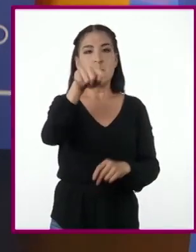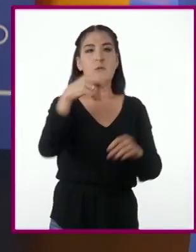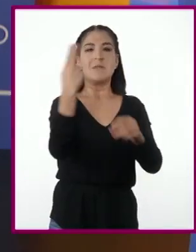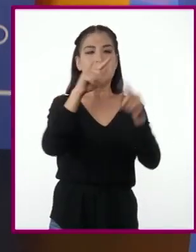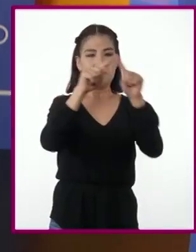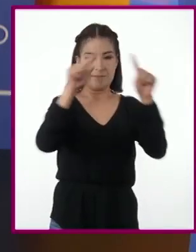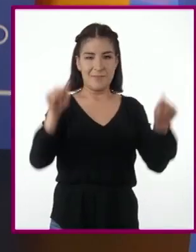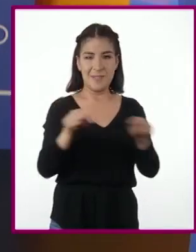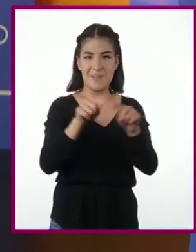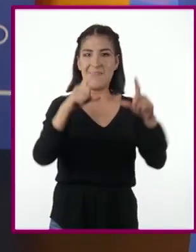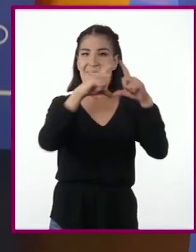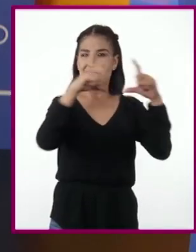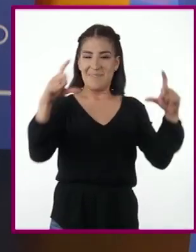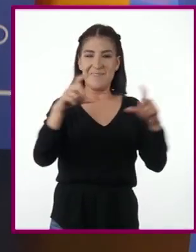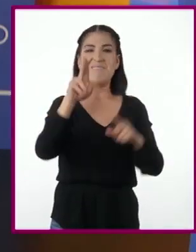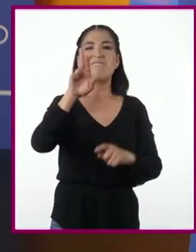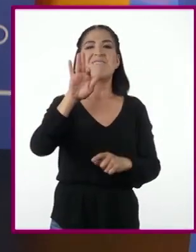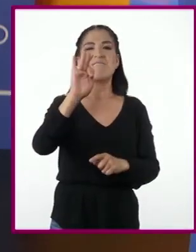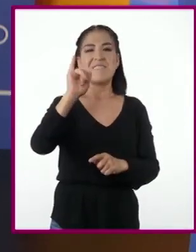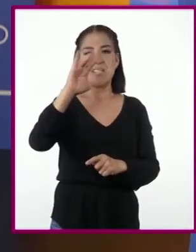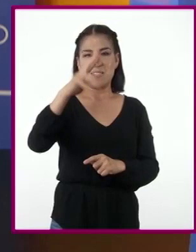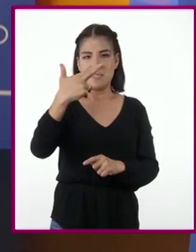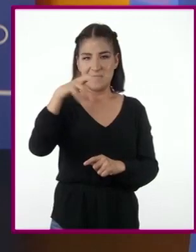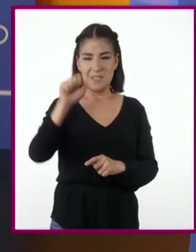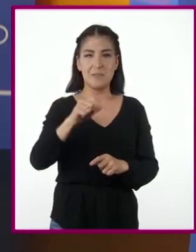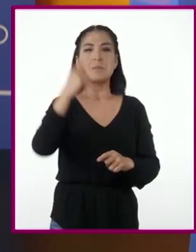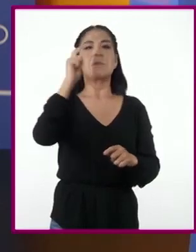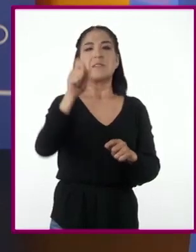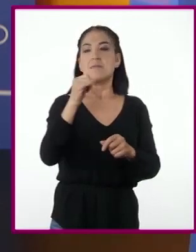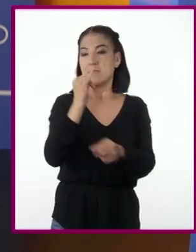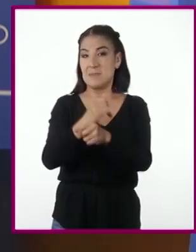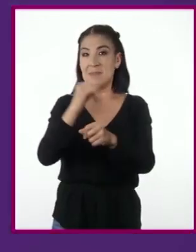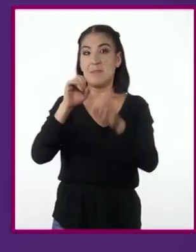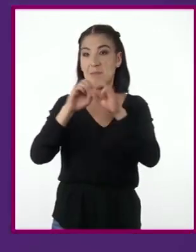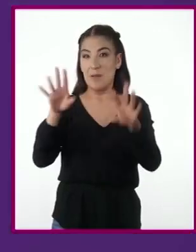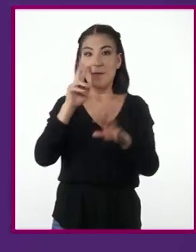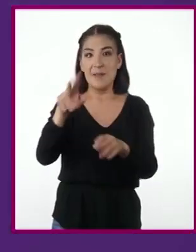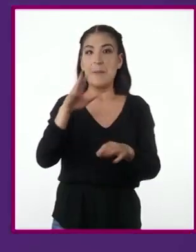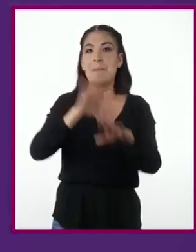fichas con los datos más relevantes del tema que trata.